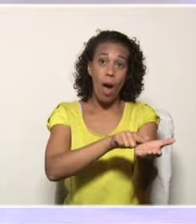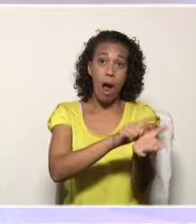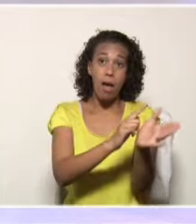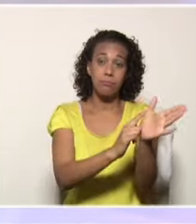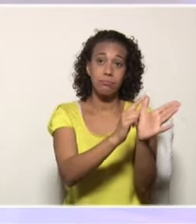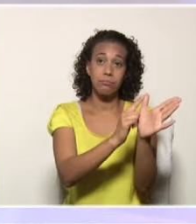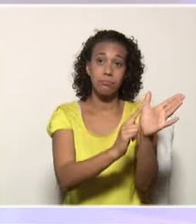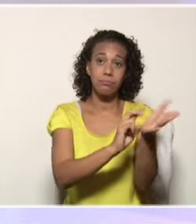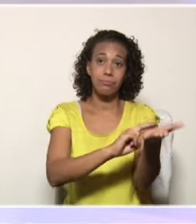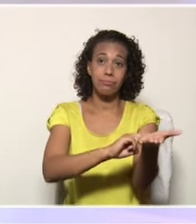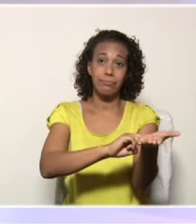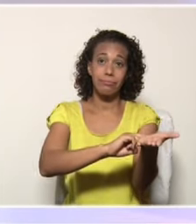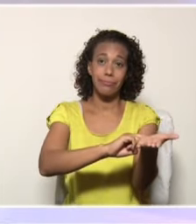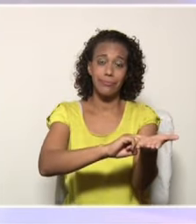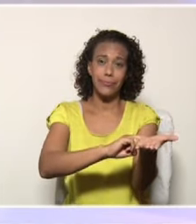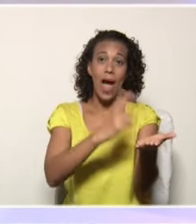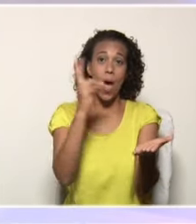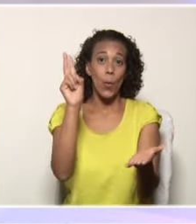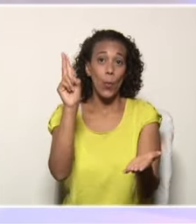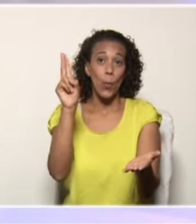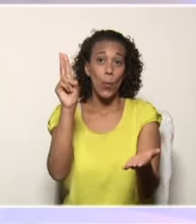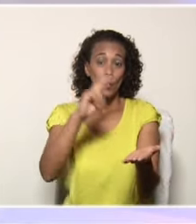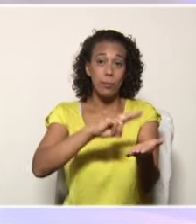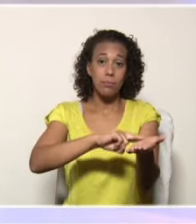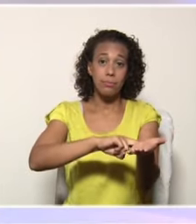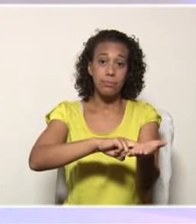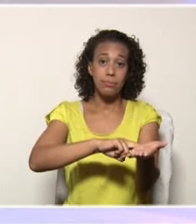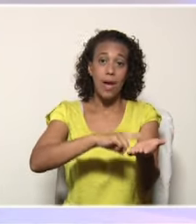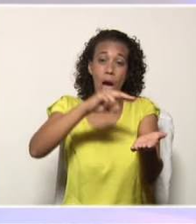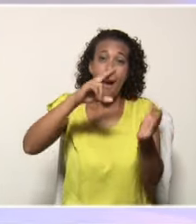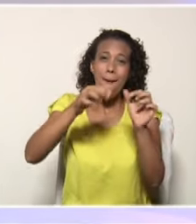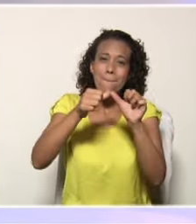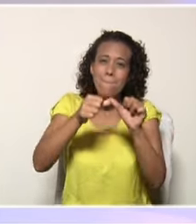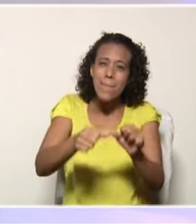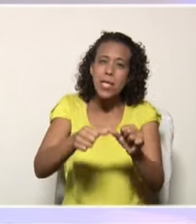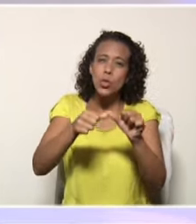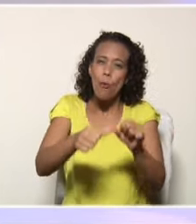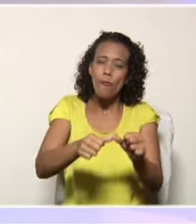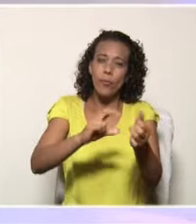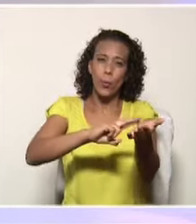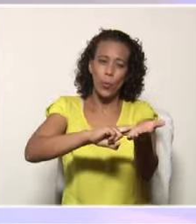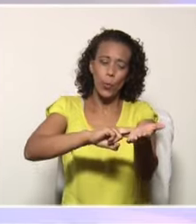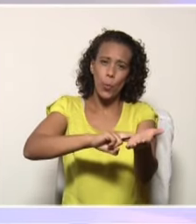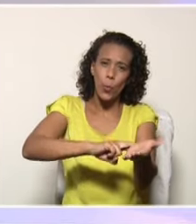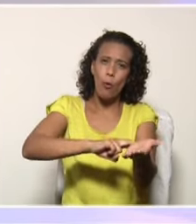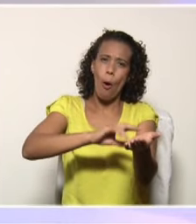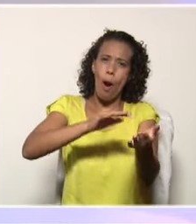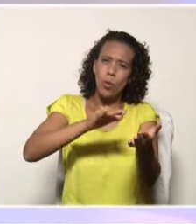brazo. Fíjense que nosotros presionamos con el índice medio y el